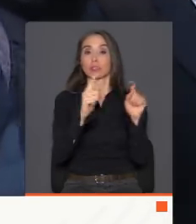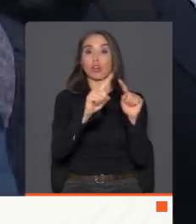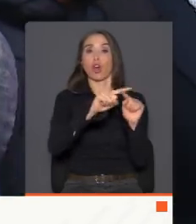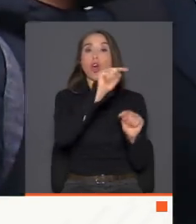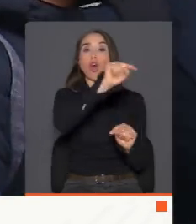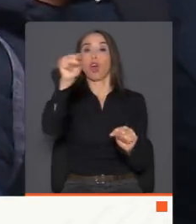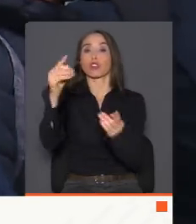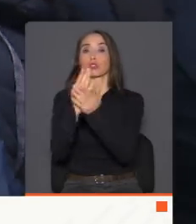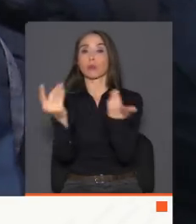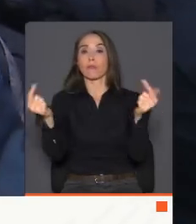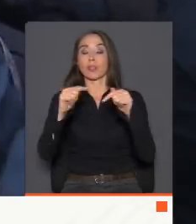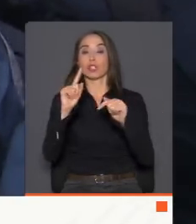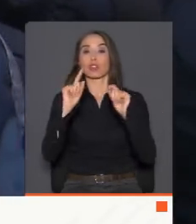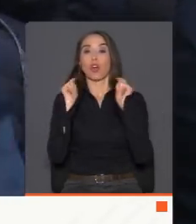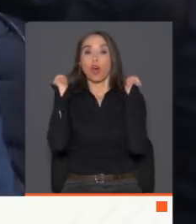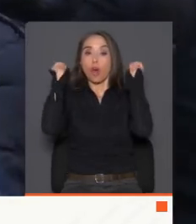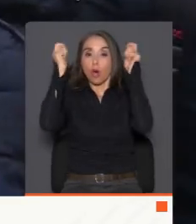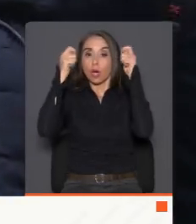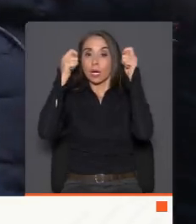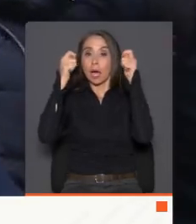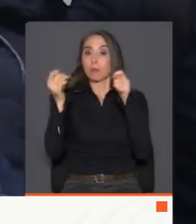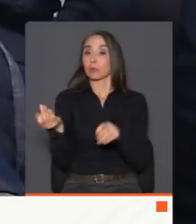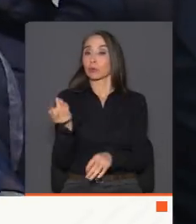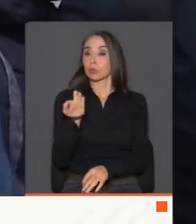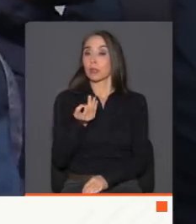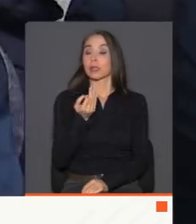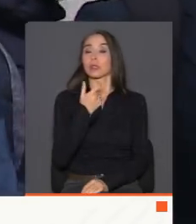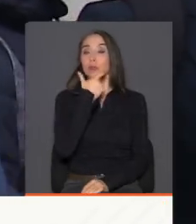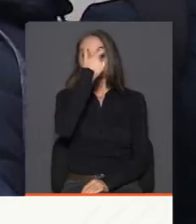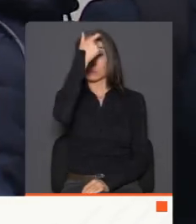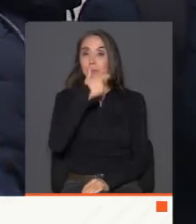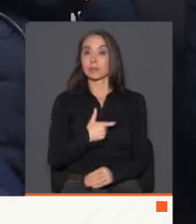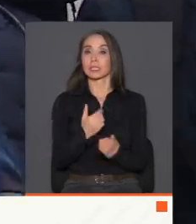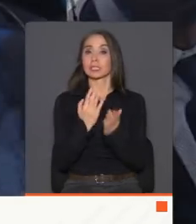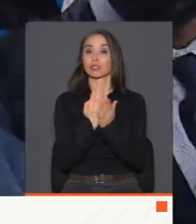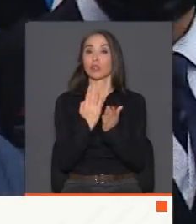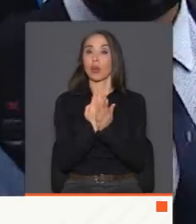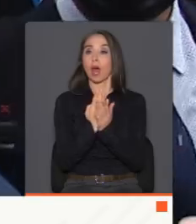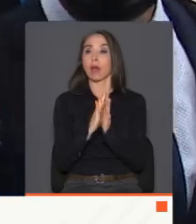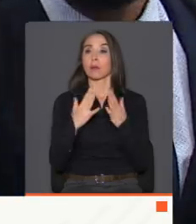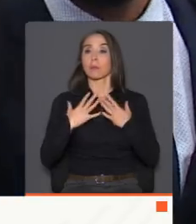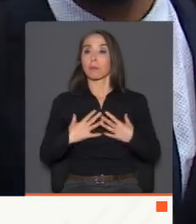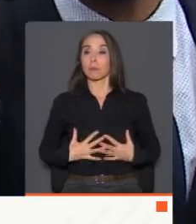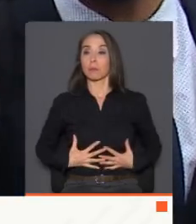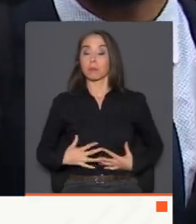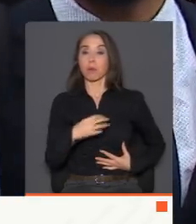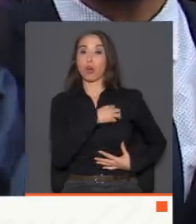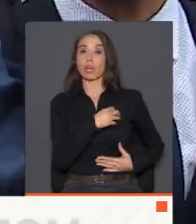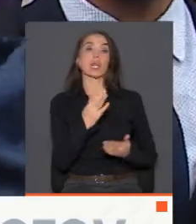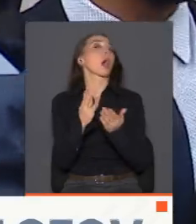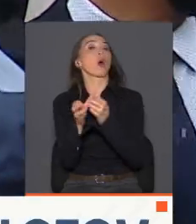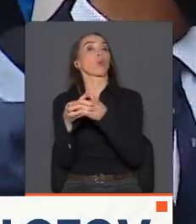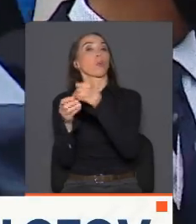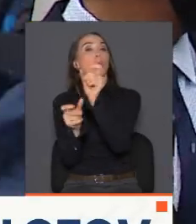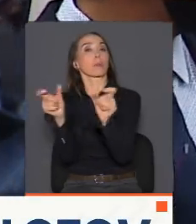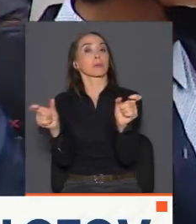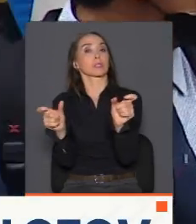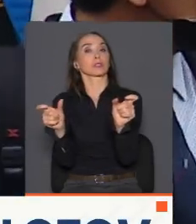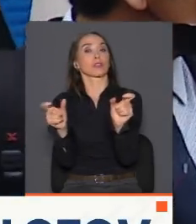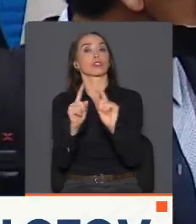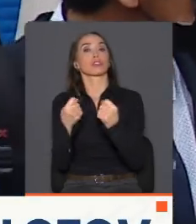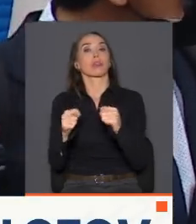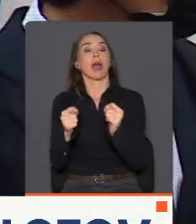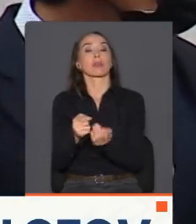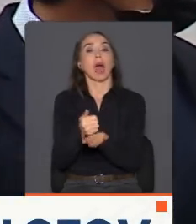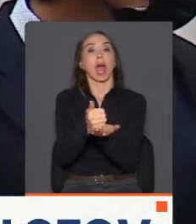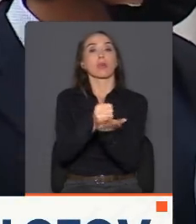estaban de capuchas, según lo que yo tengo entendido. ¿Andaban de escolares? Claro, andaban de escolares con la polera. Hay un grupo de personas a la cual no intenta ayudar, solamente